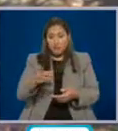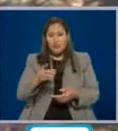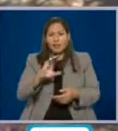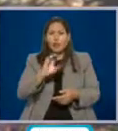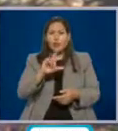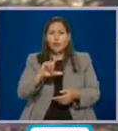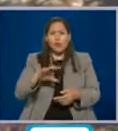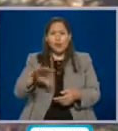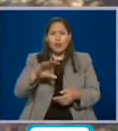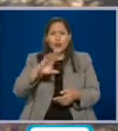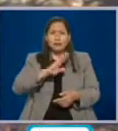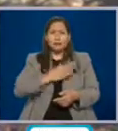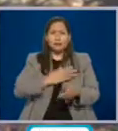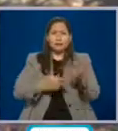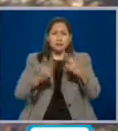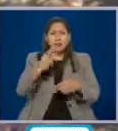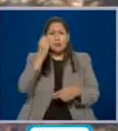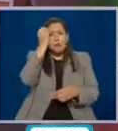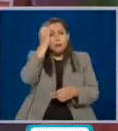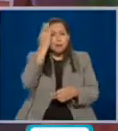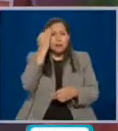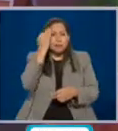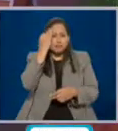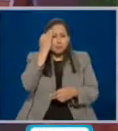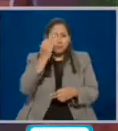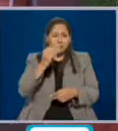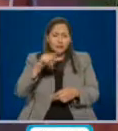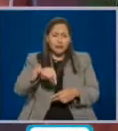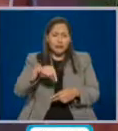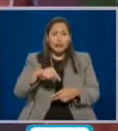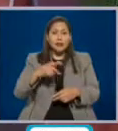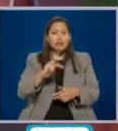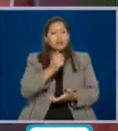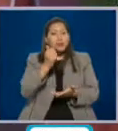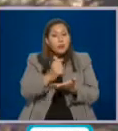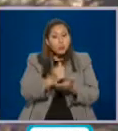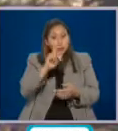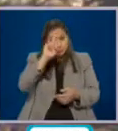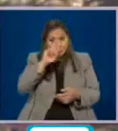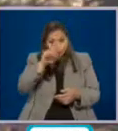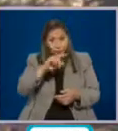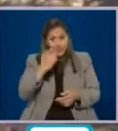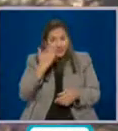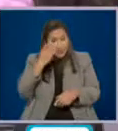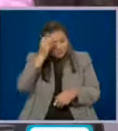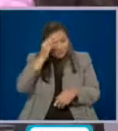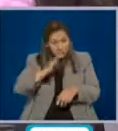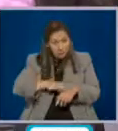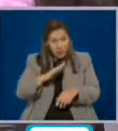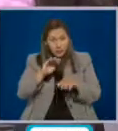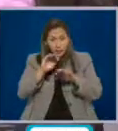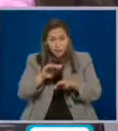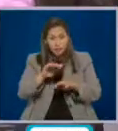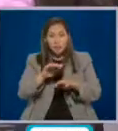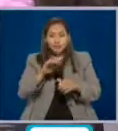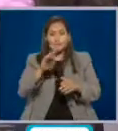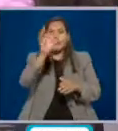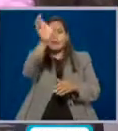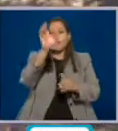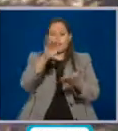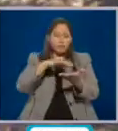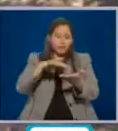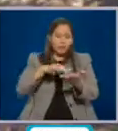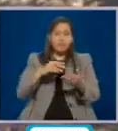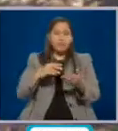pero sí, tuvimos muchísimo tiempo aquí. Claro. Y fue una ciudad, yo les recomiendo si quieren saber más, por ejemplo, de eso, lean los libros